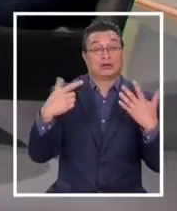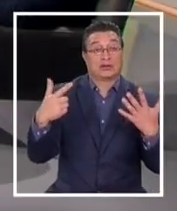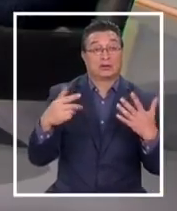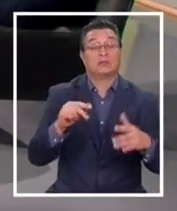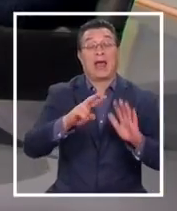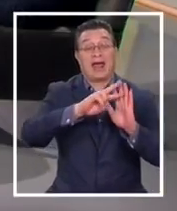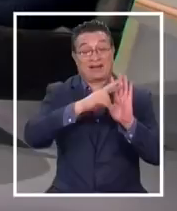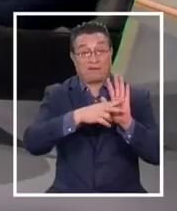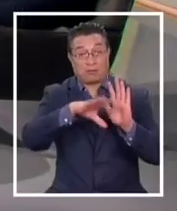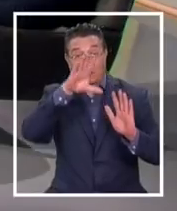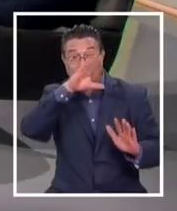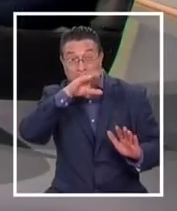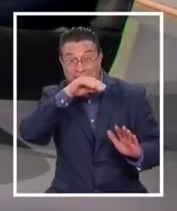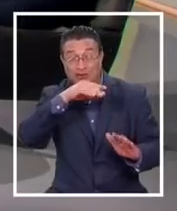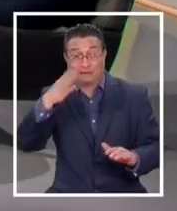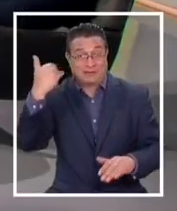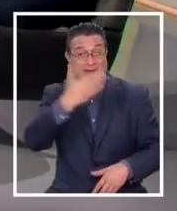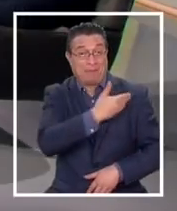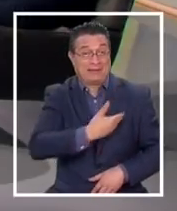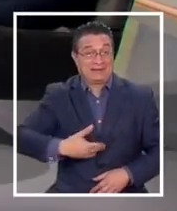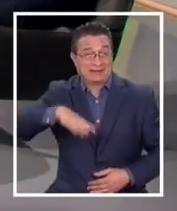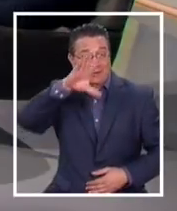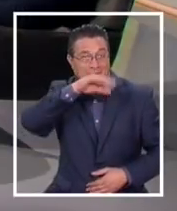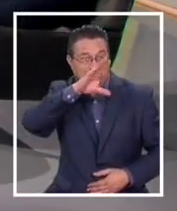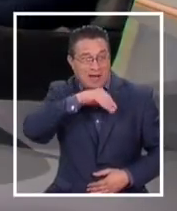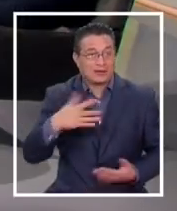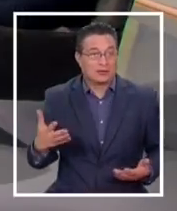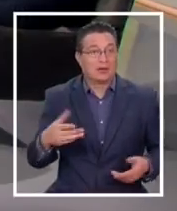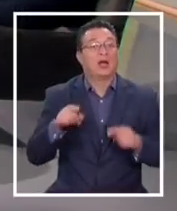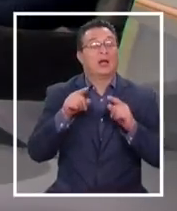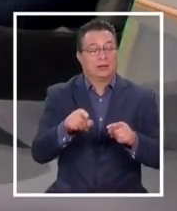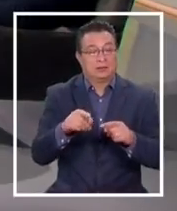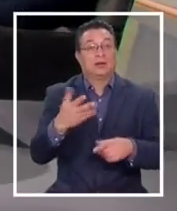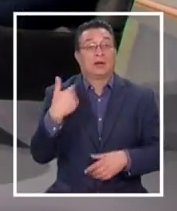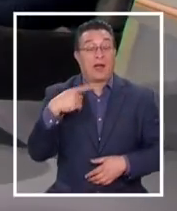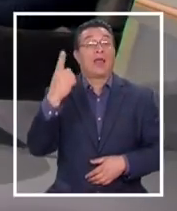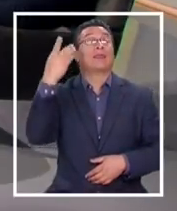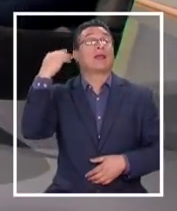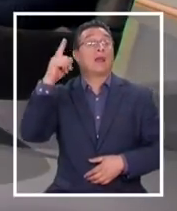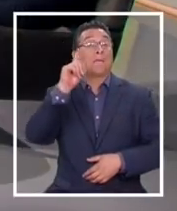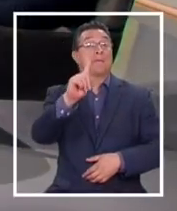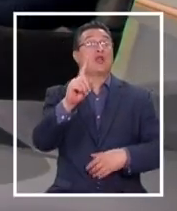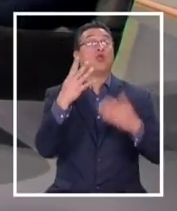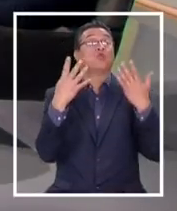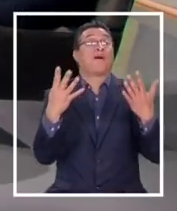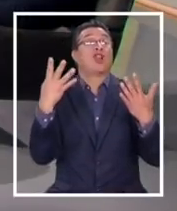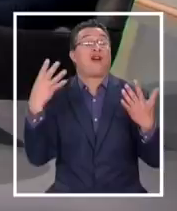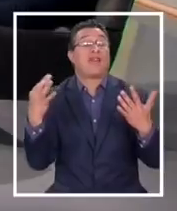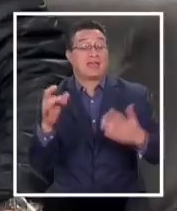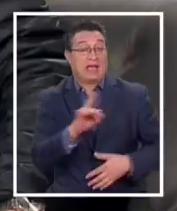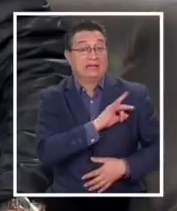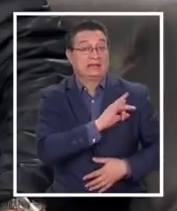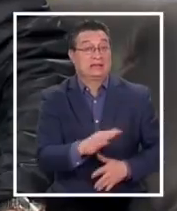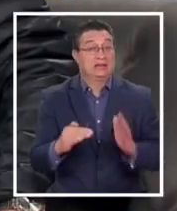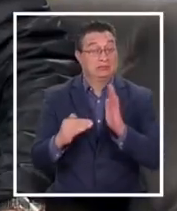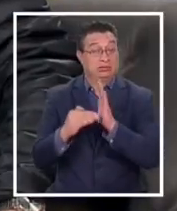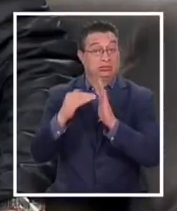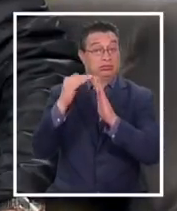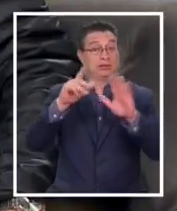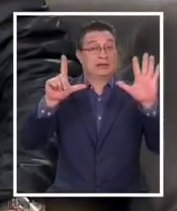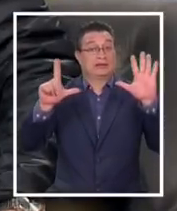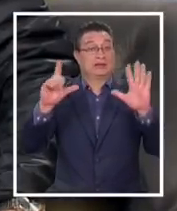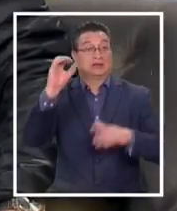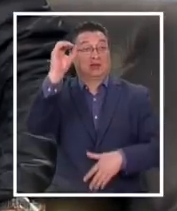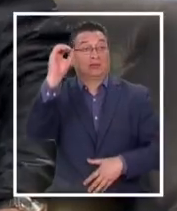laboral de Elwin. Porque si venimos haciendo reformas tributarias sucesivas, en la década del 90, Chile creció